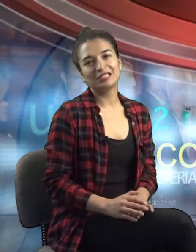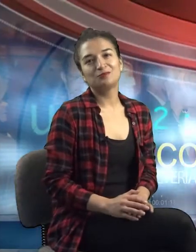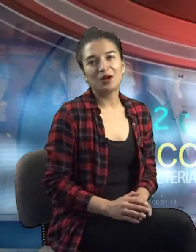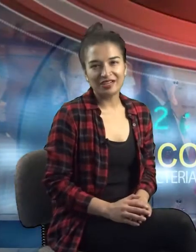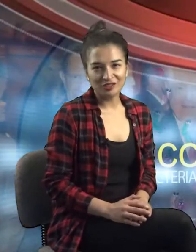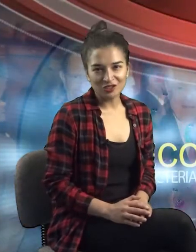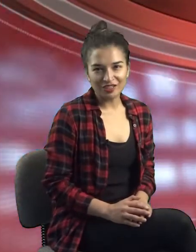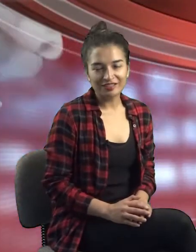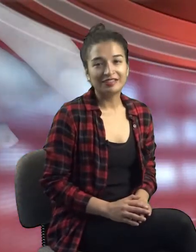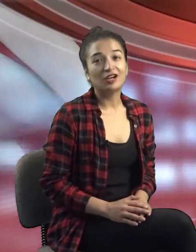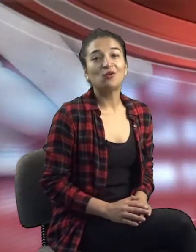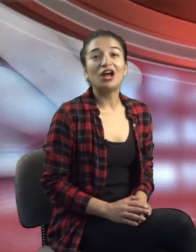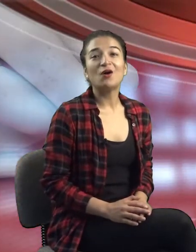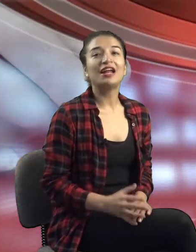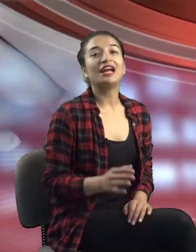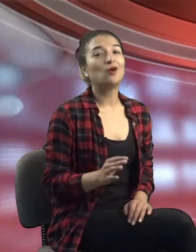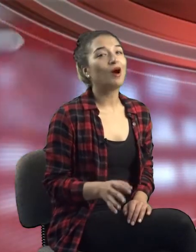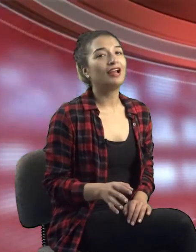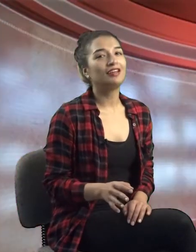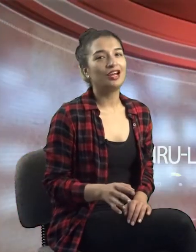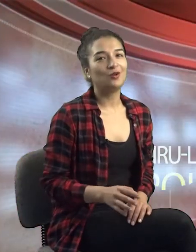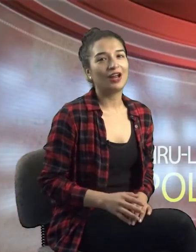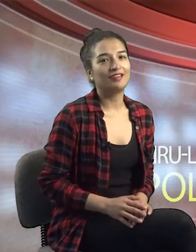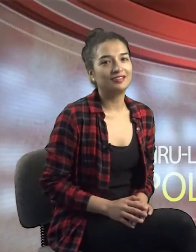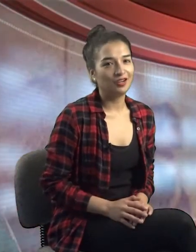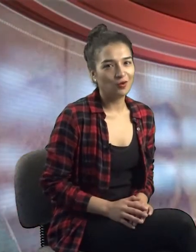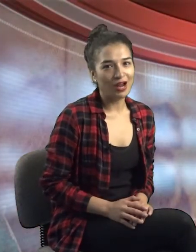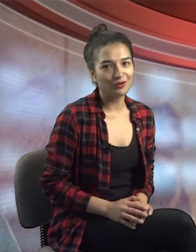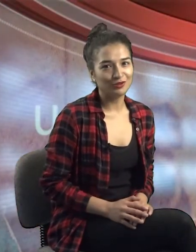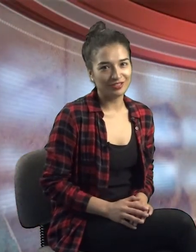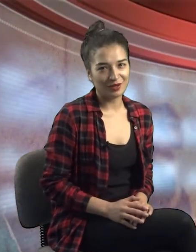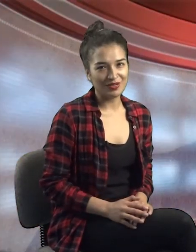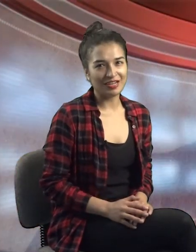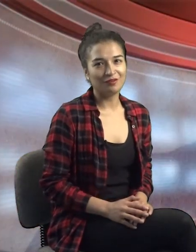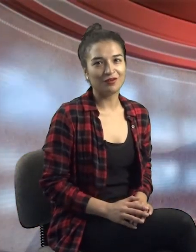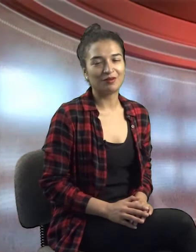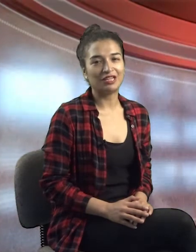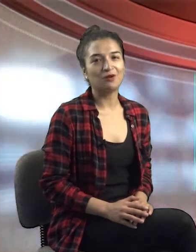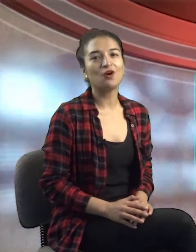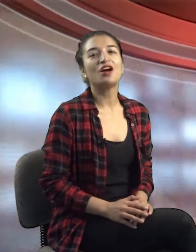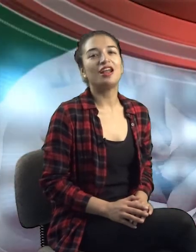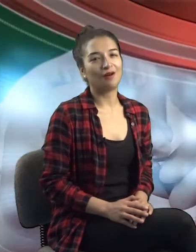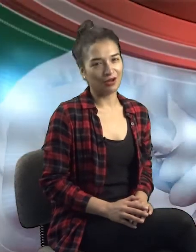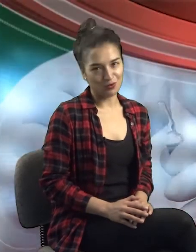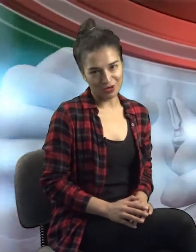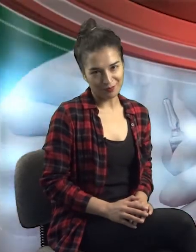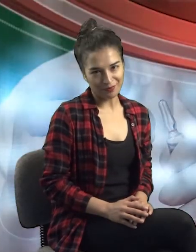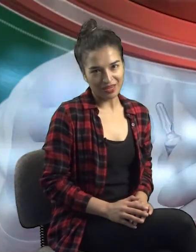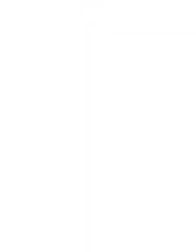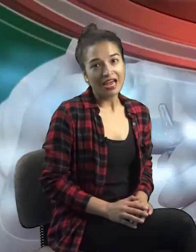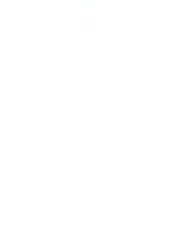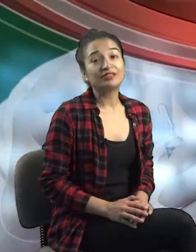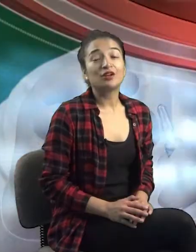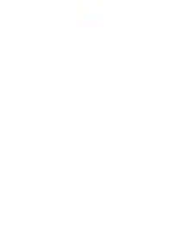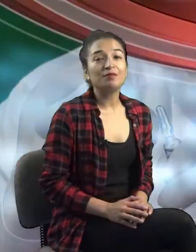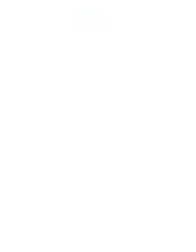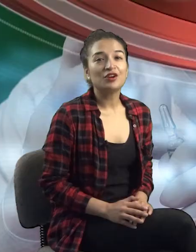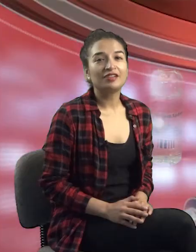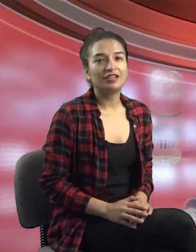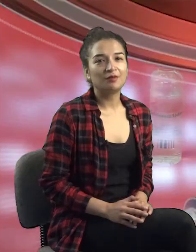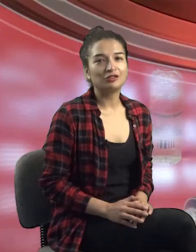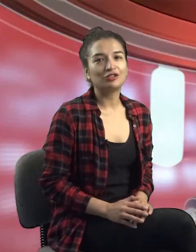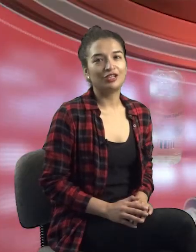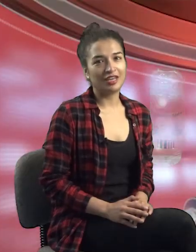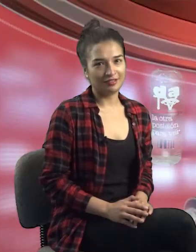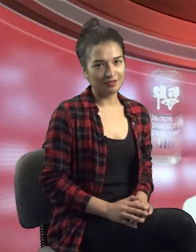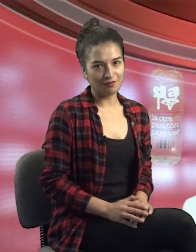buenas tardes, buenas noches, según la hora en la cual y el lugar desde el cual usted revisa el informativo La Vacuna. En nuestra nueva emisión